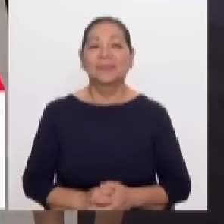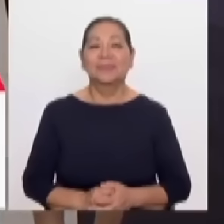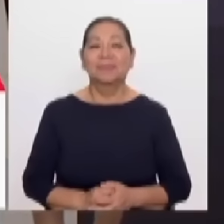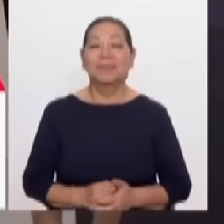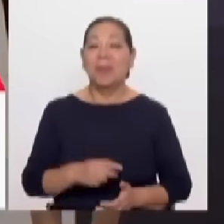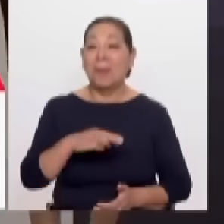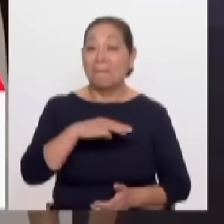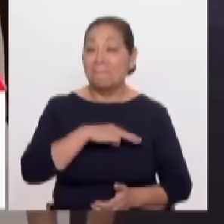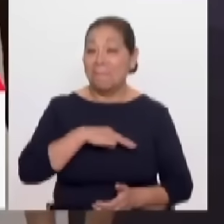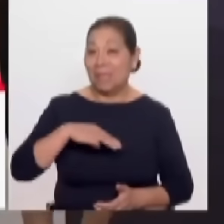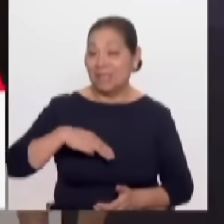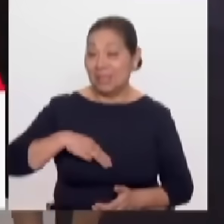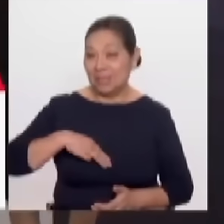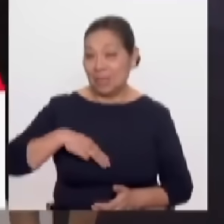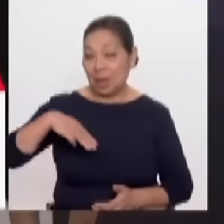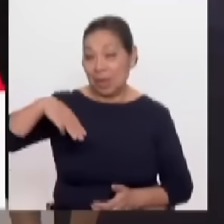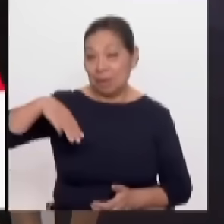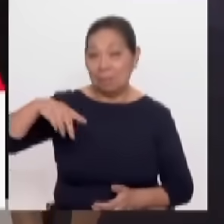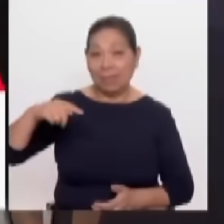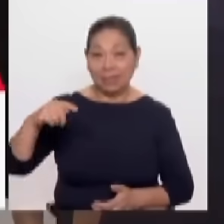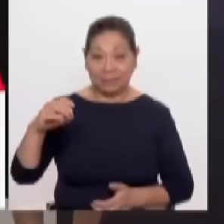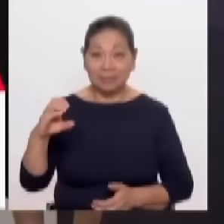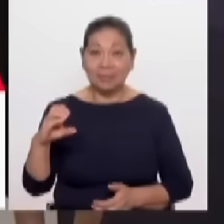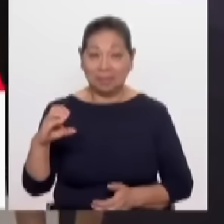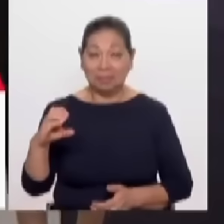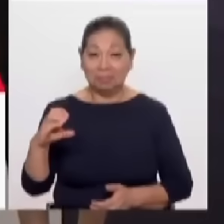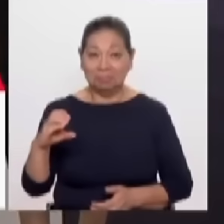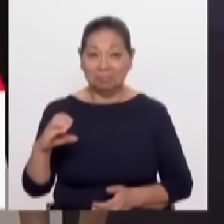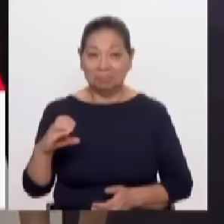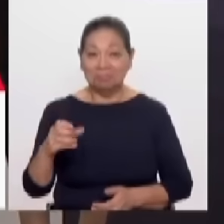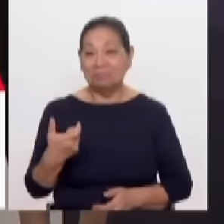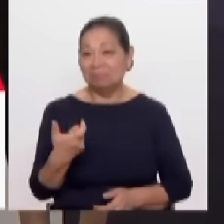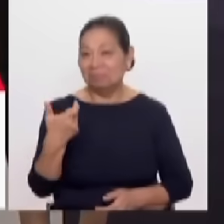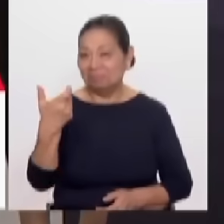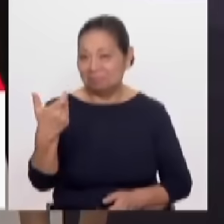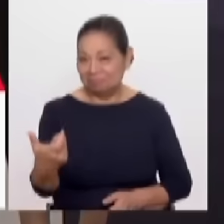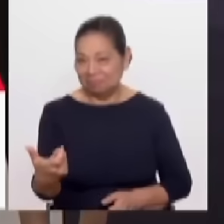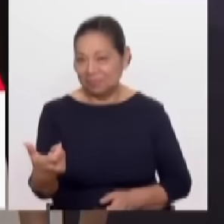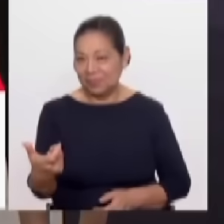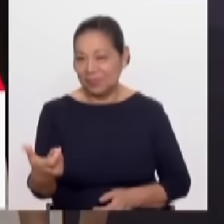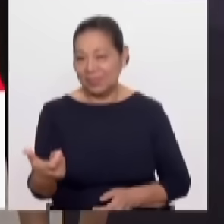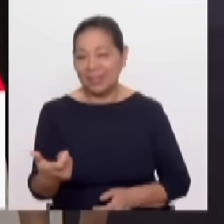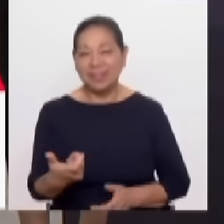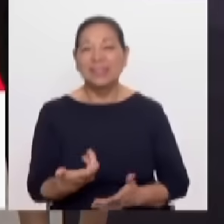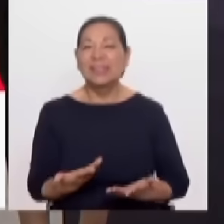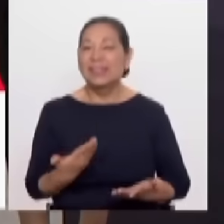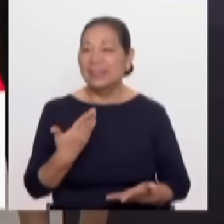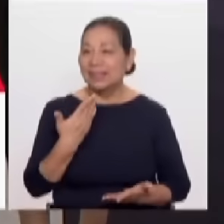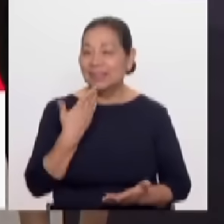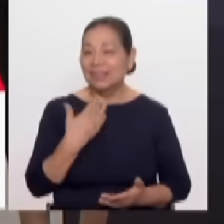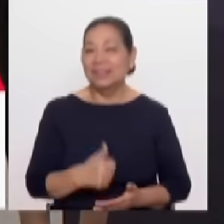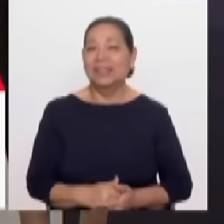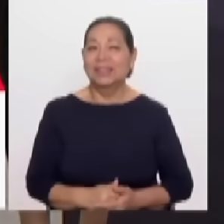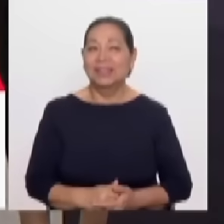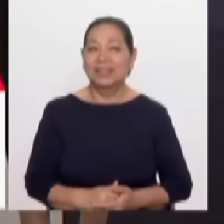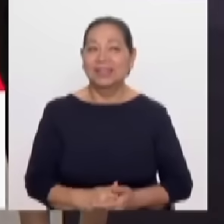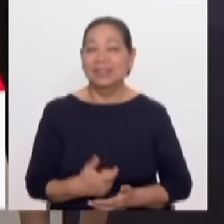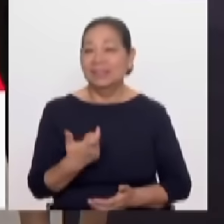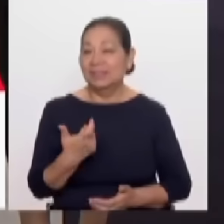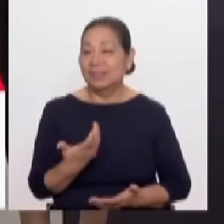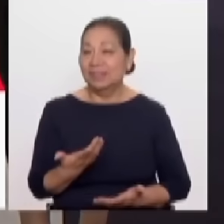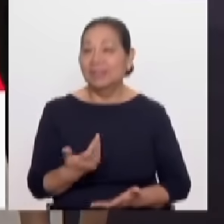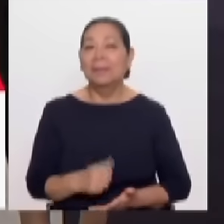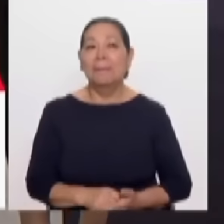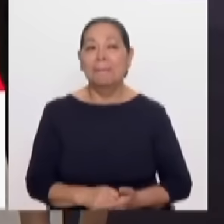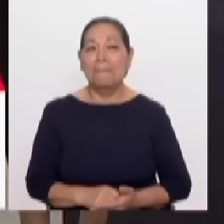El ministro de Transportes y Comunicaciones ha hecho entrega de la tarjeta. Esta tarjeta integrada a